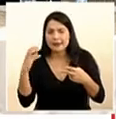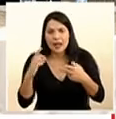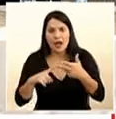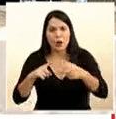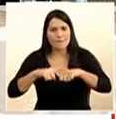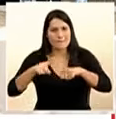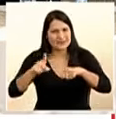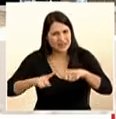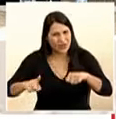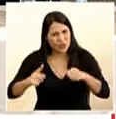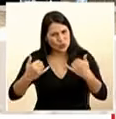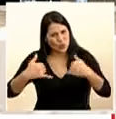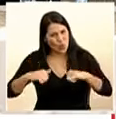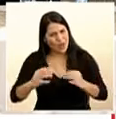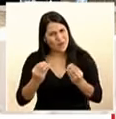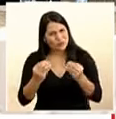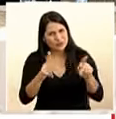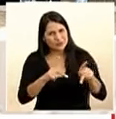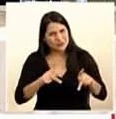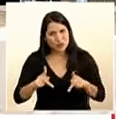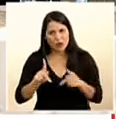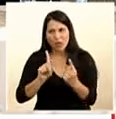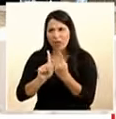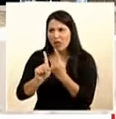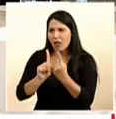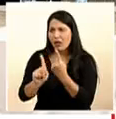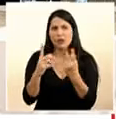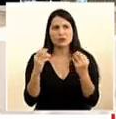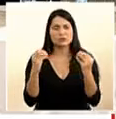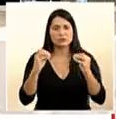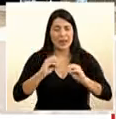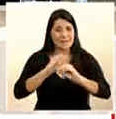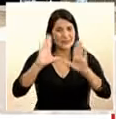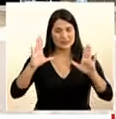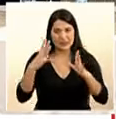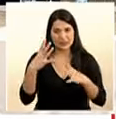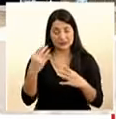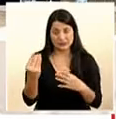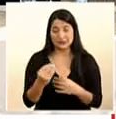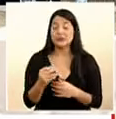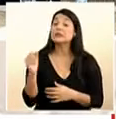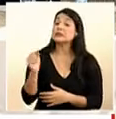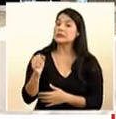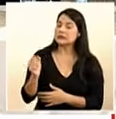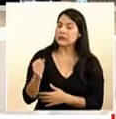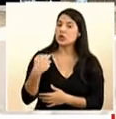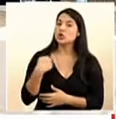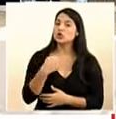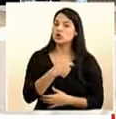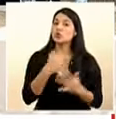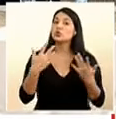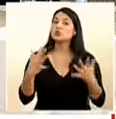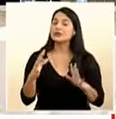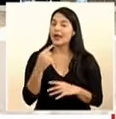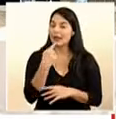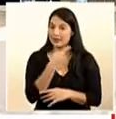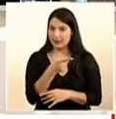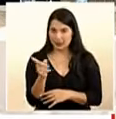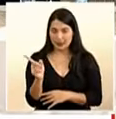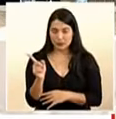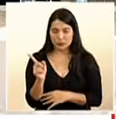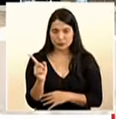el tránsito de personas durante el día señor ministro si ella indicamos que con solamente el hecho bueno